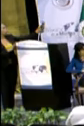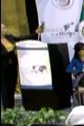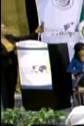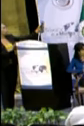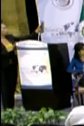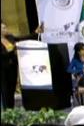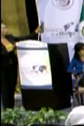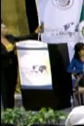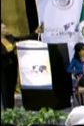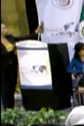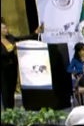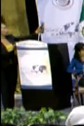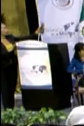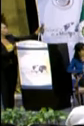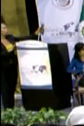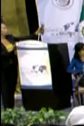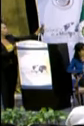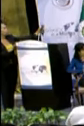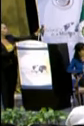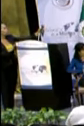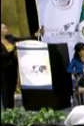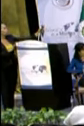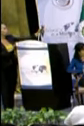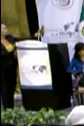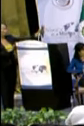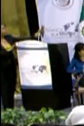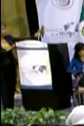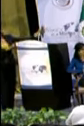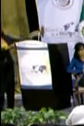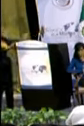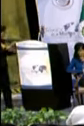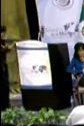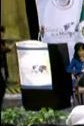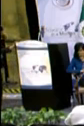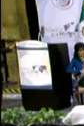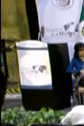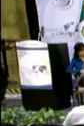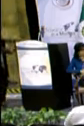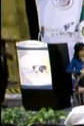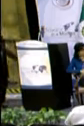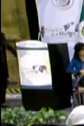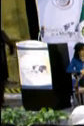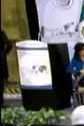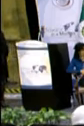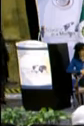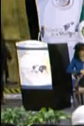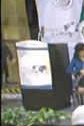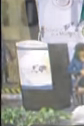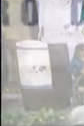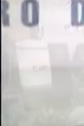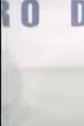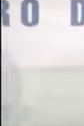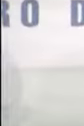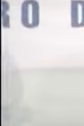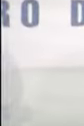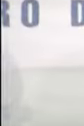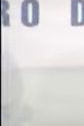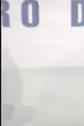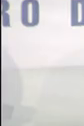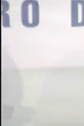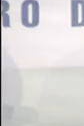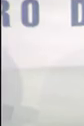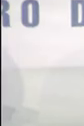de manera muy frecuente sus correos electrónicos, así que creo que esa podría ser una de las alternativas. En unos momentos se